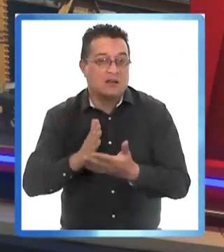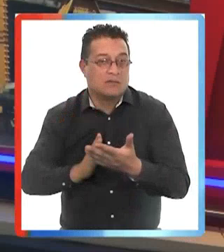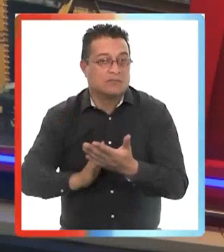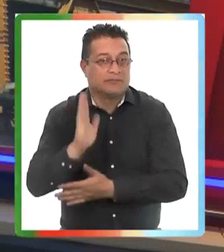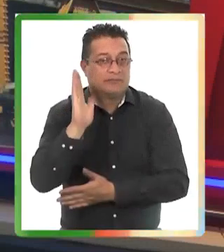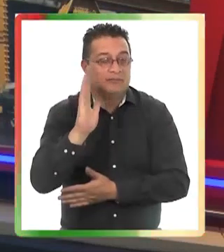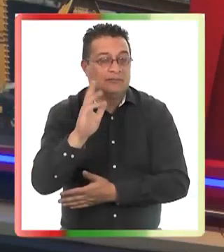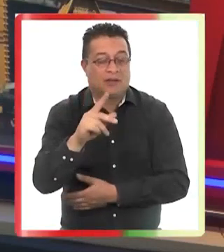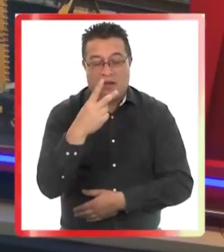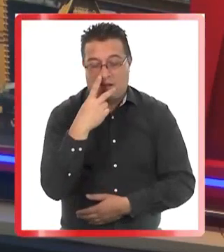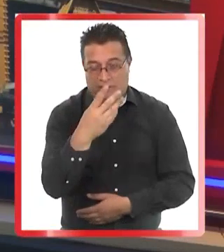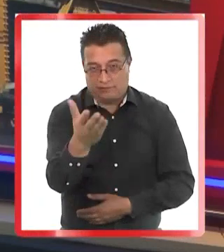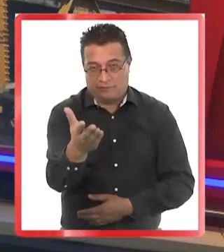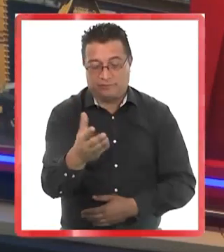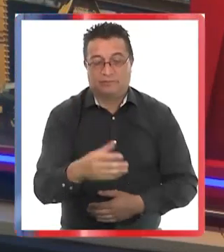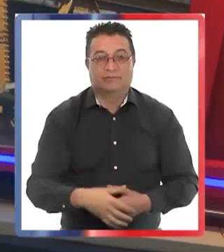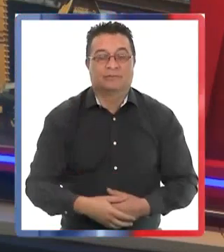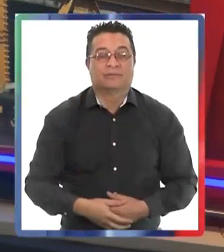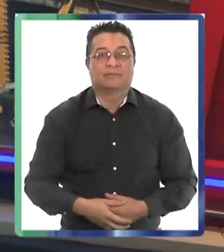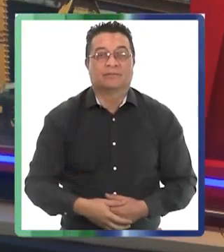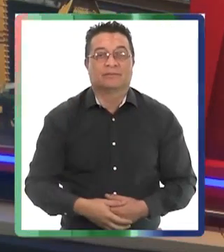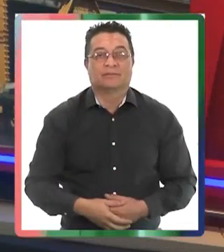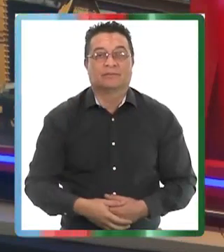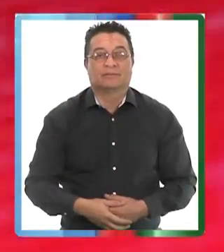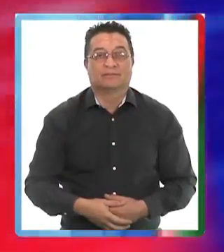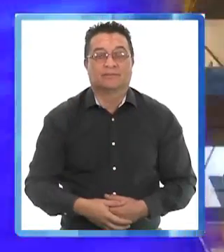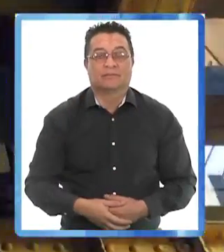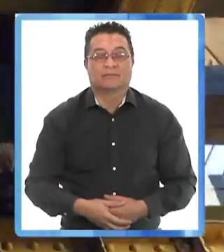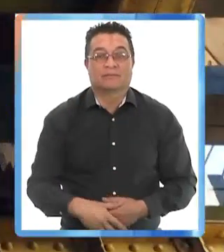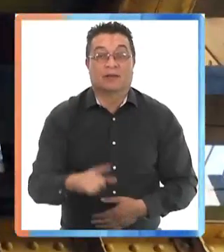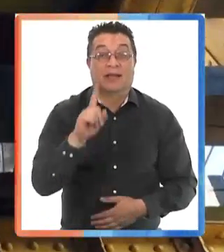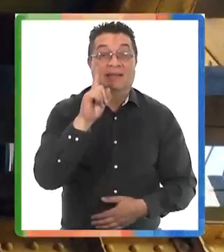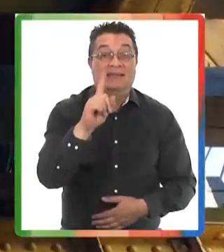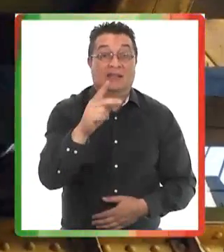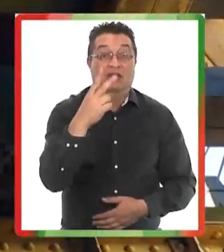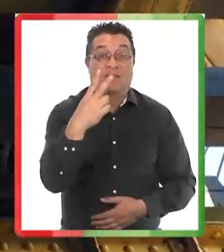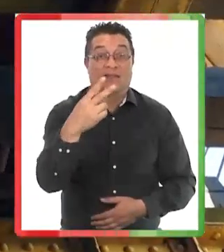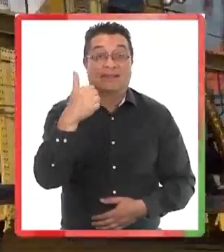17 de abril. TVU, Universidad de Concepción, nos cuenta.